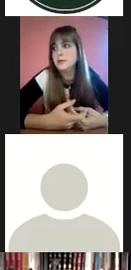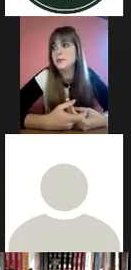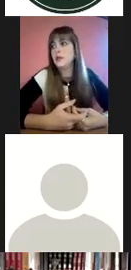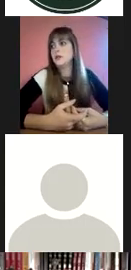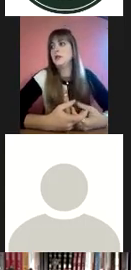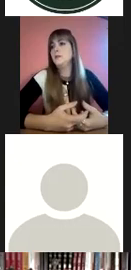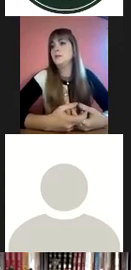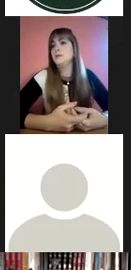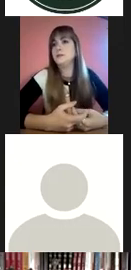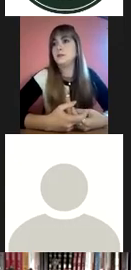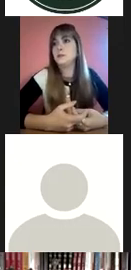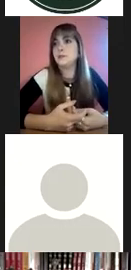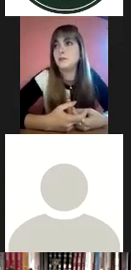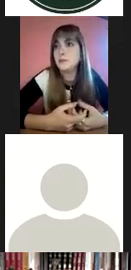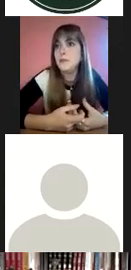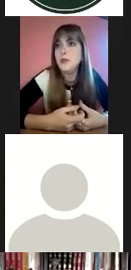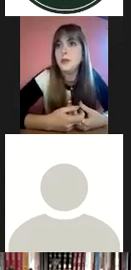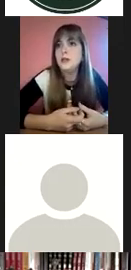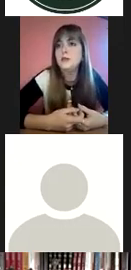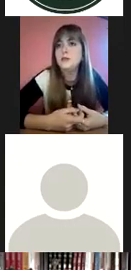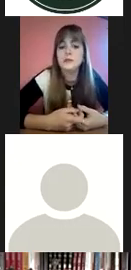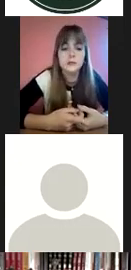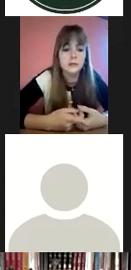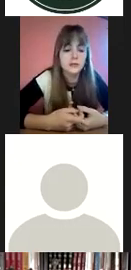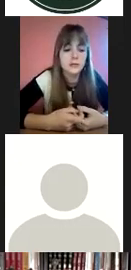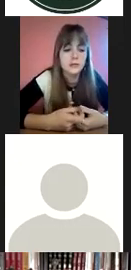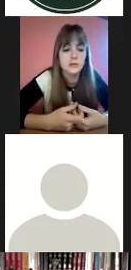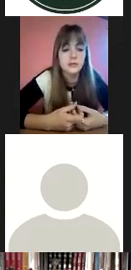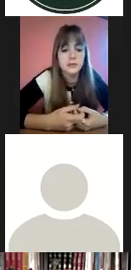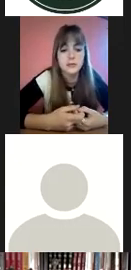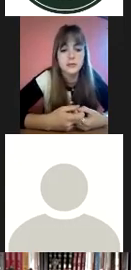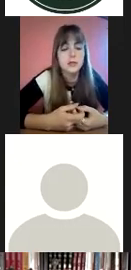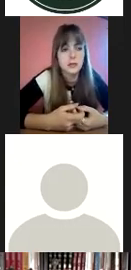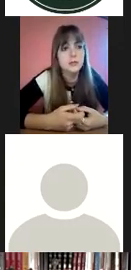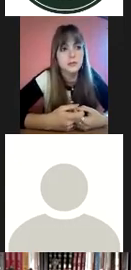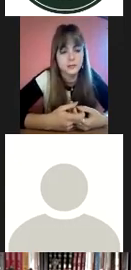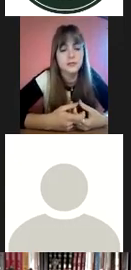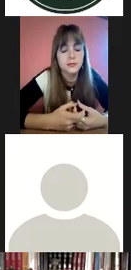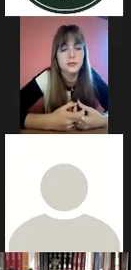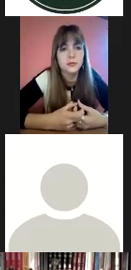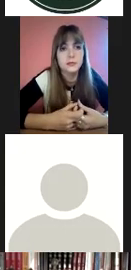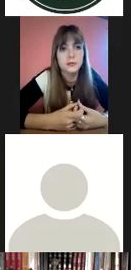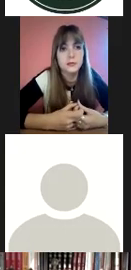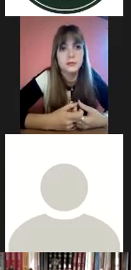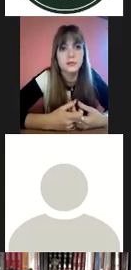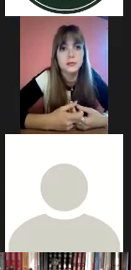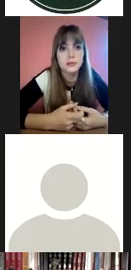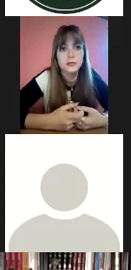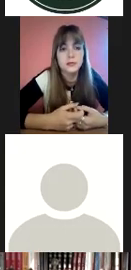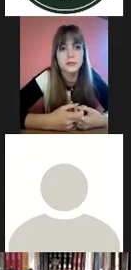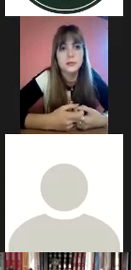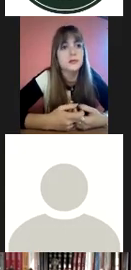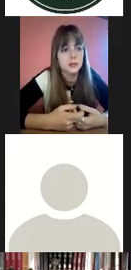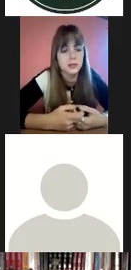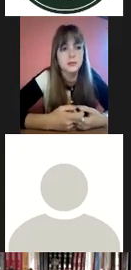disculpame Florencia que te interrumpa, lo que vos decís de los animales en la calle también, es así, los animales en los